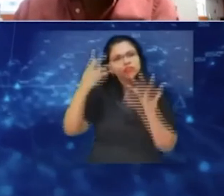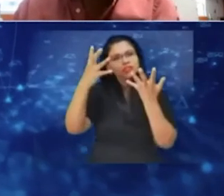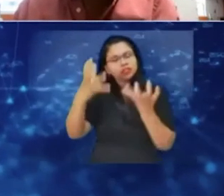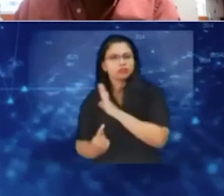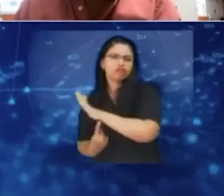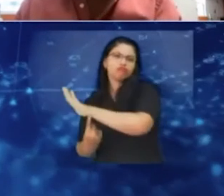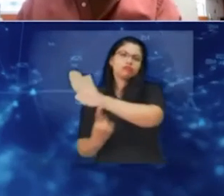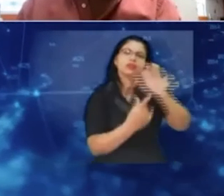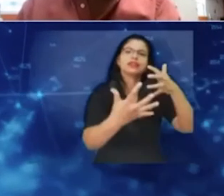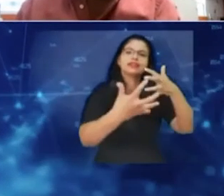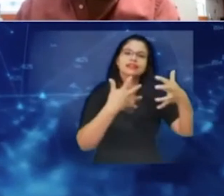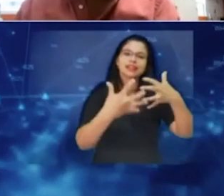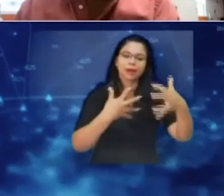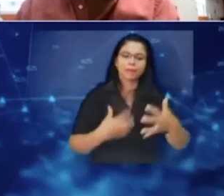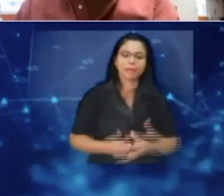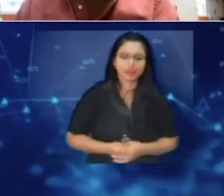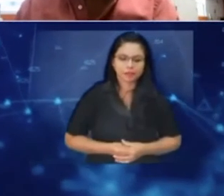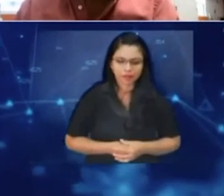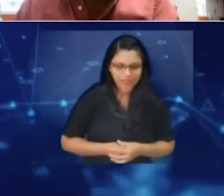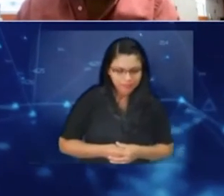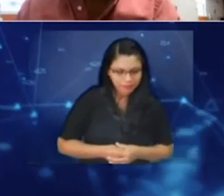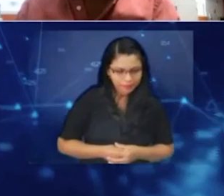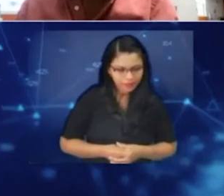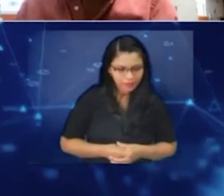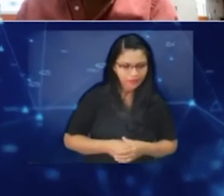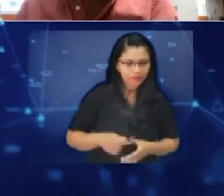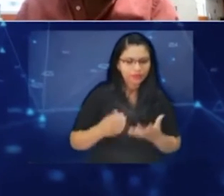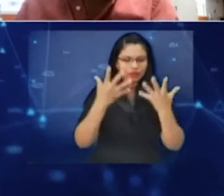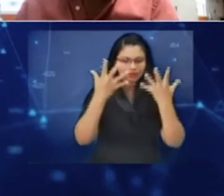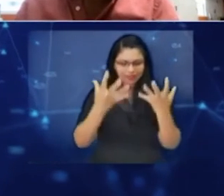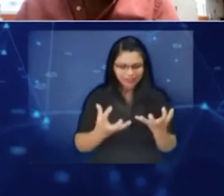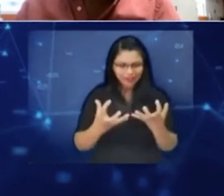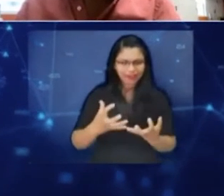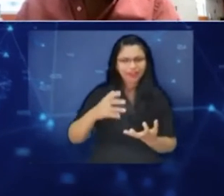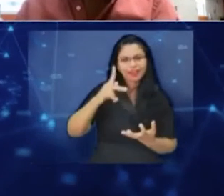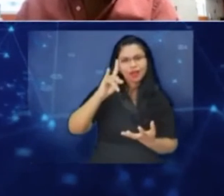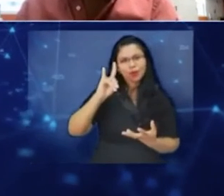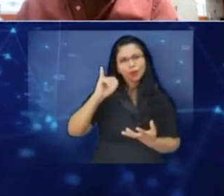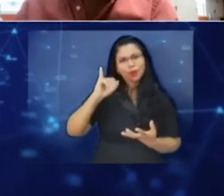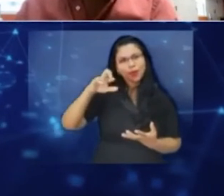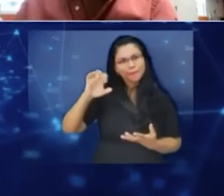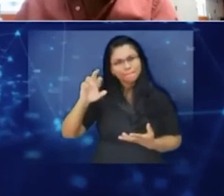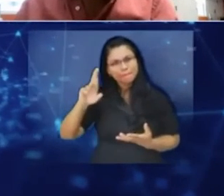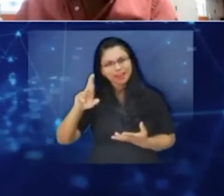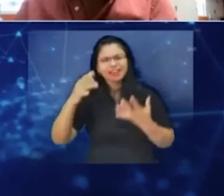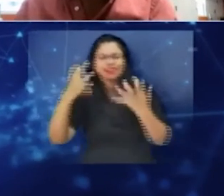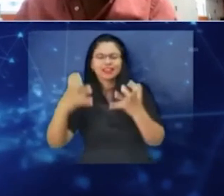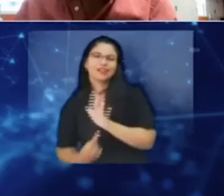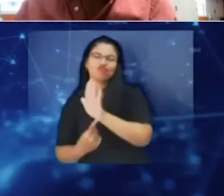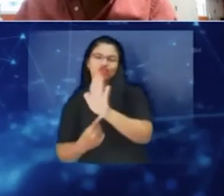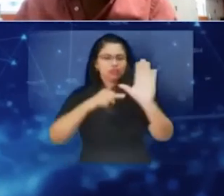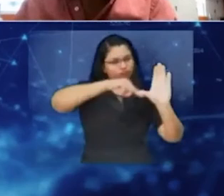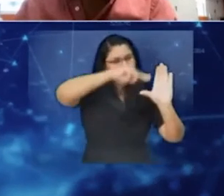sistema Kuiper, que busca proveer banda ancha a través de un sistema de órbita baja. Esta